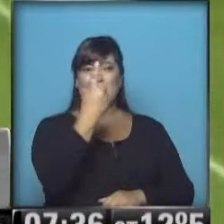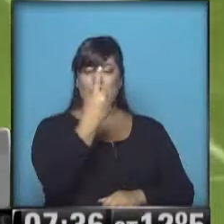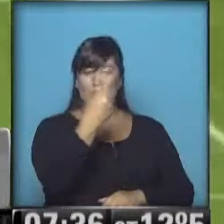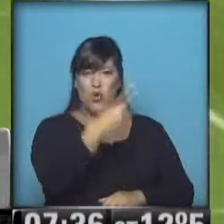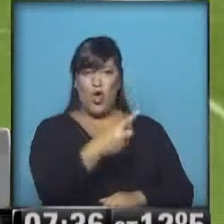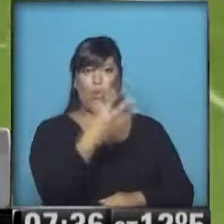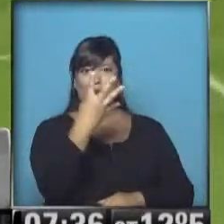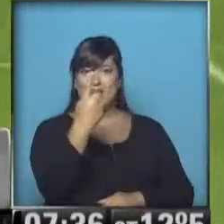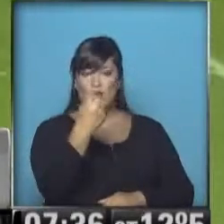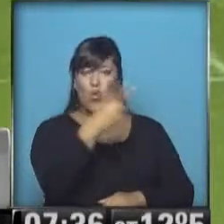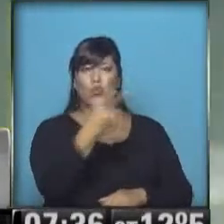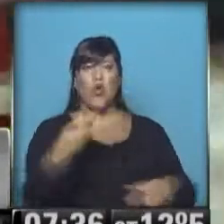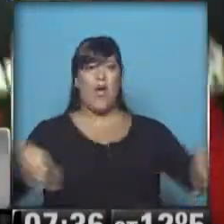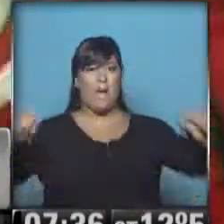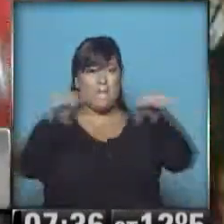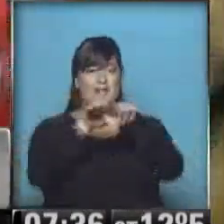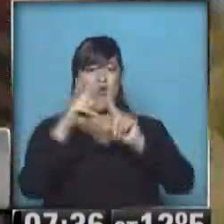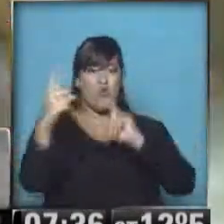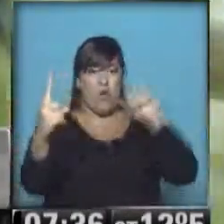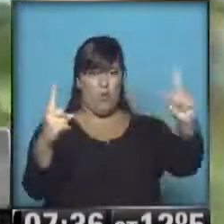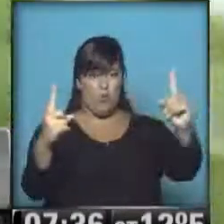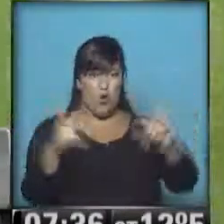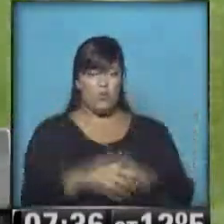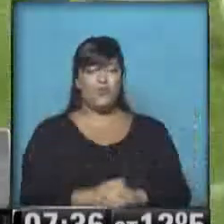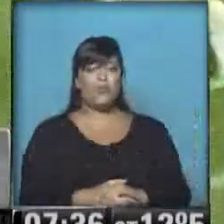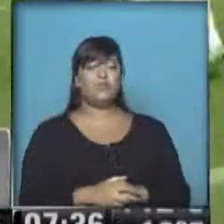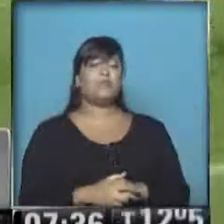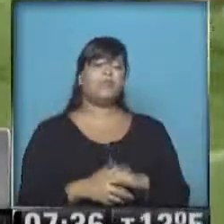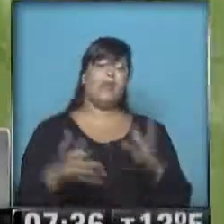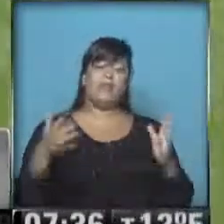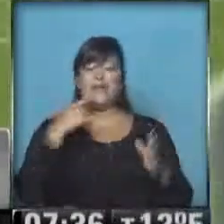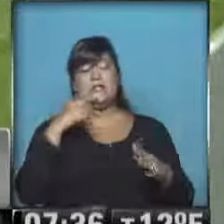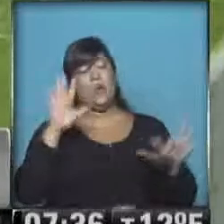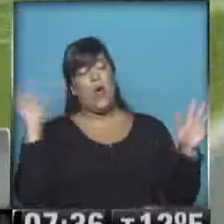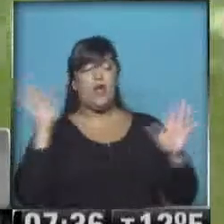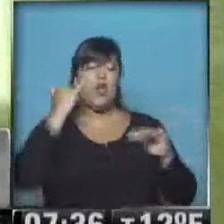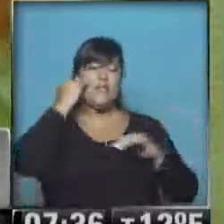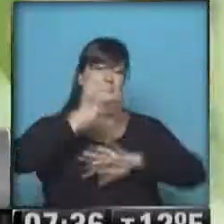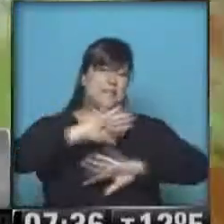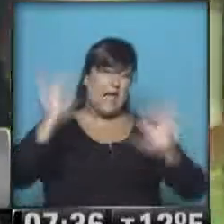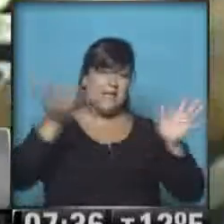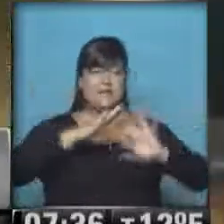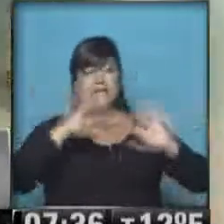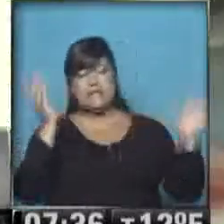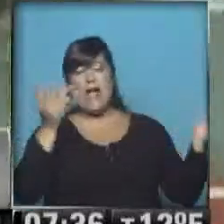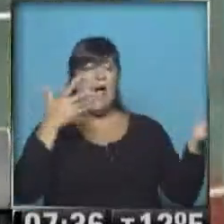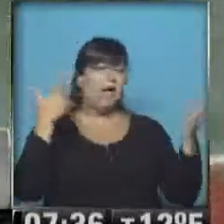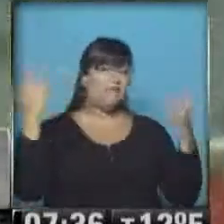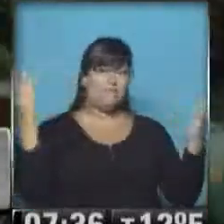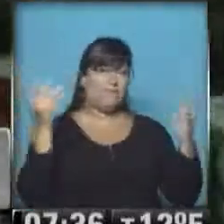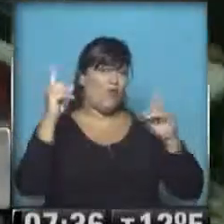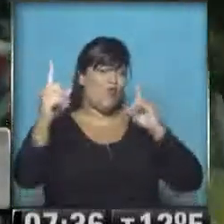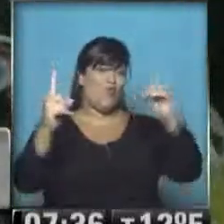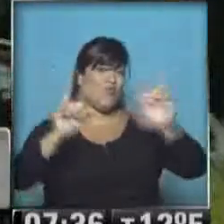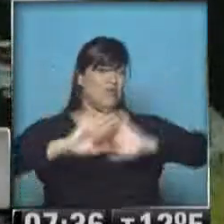41 empataba, igualaba a San Lorenzo. Por ahí alguno dijo, bueno, chao, me voy a dormir o me voy a hacer mis cosas. Como acá un